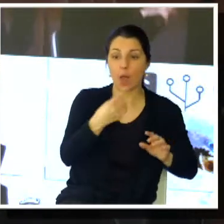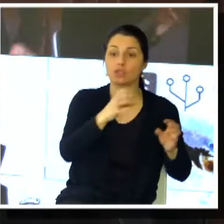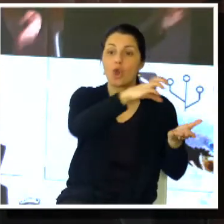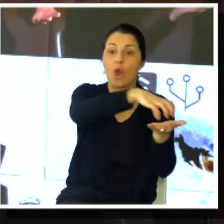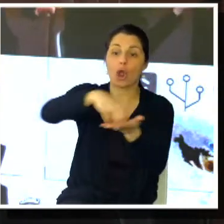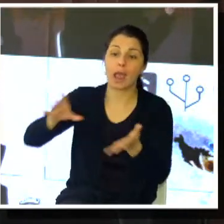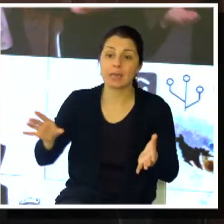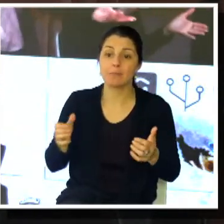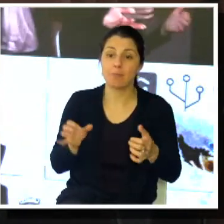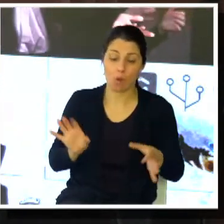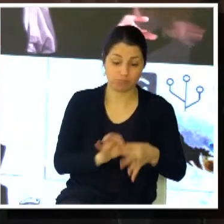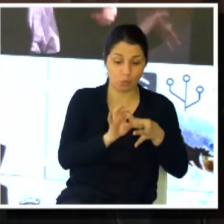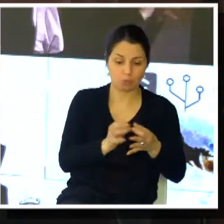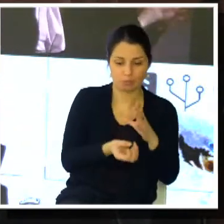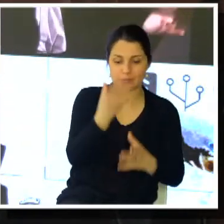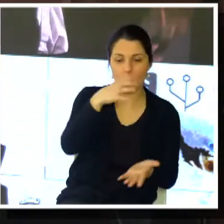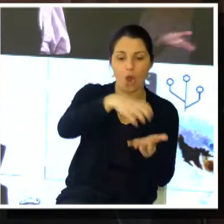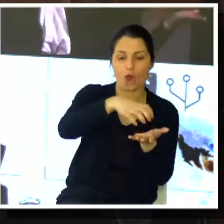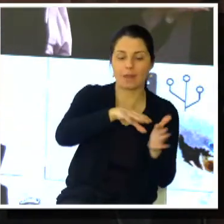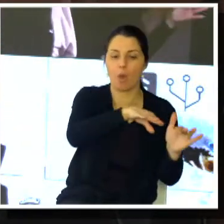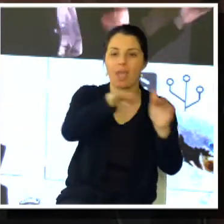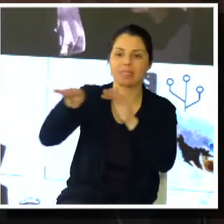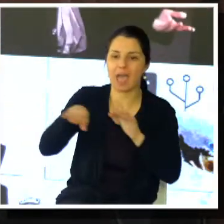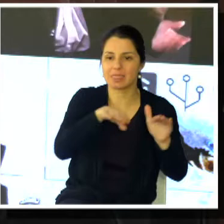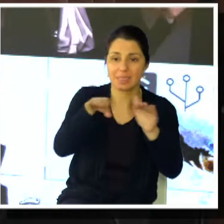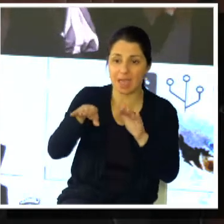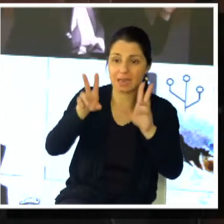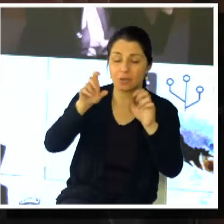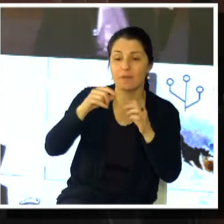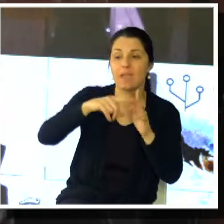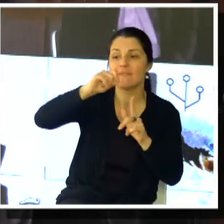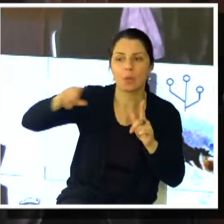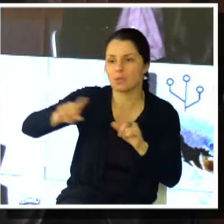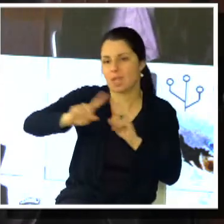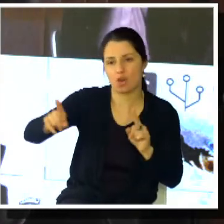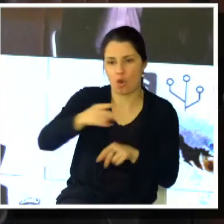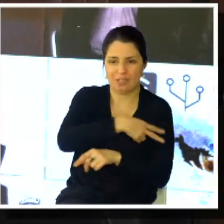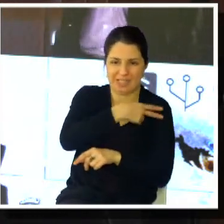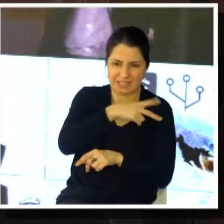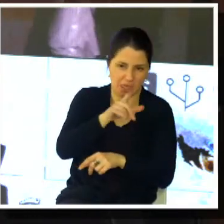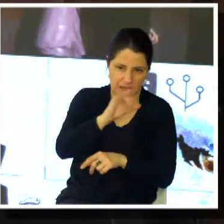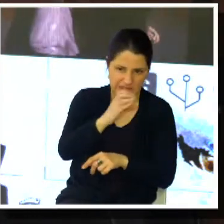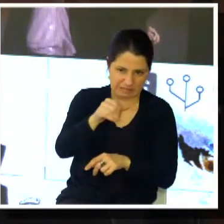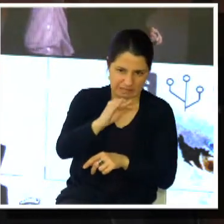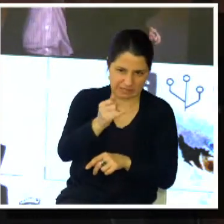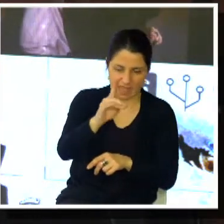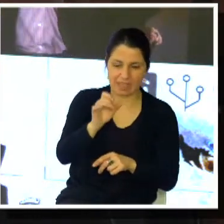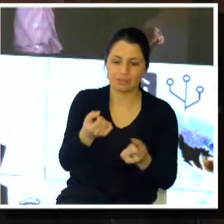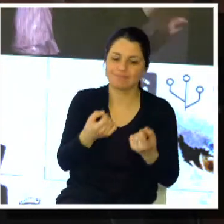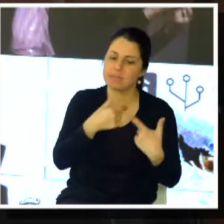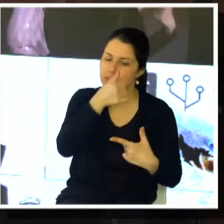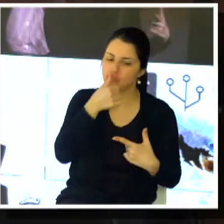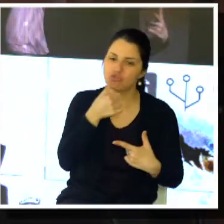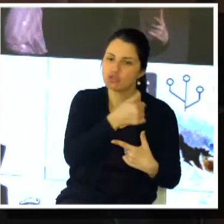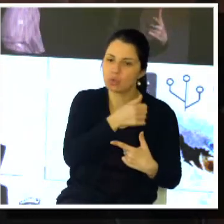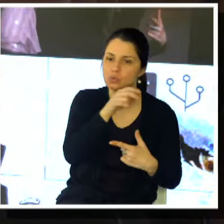generaron organismos de estandarización sobre normalmente frecuencias no licenciadas, con lo cual deriva eso en soluciones del